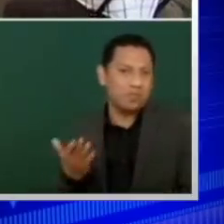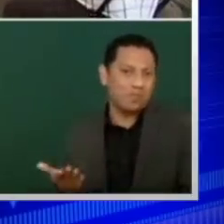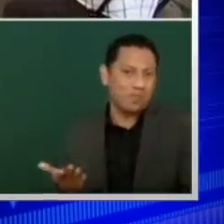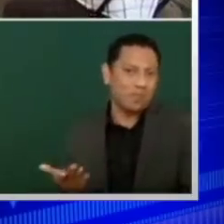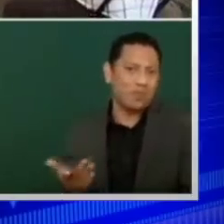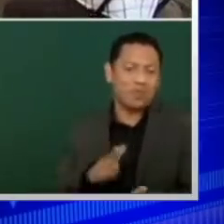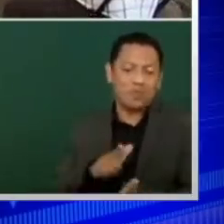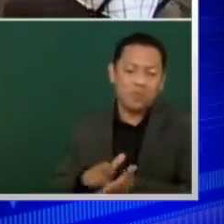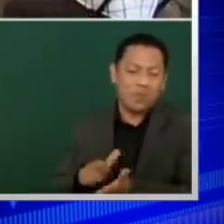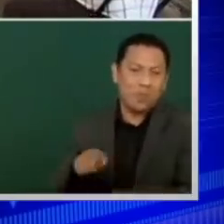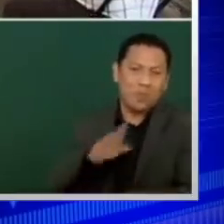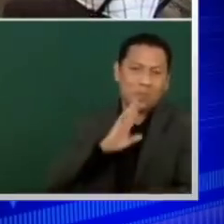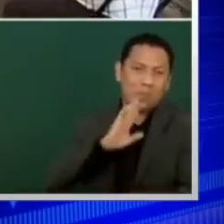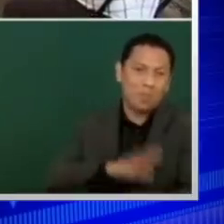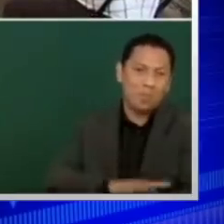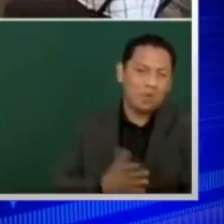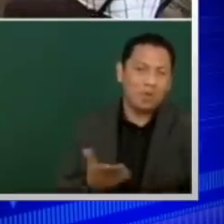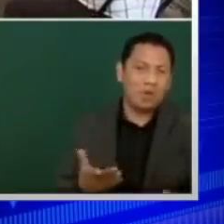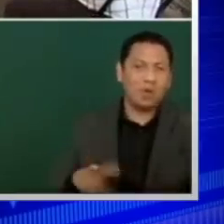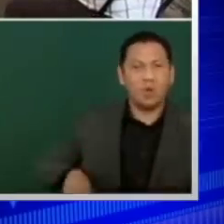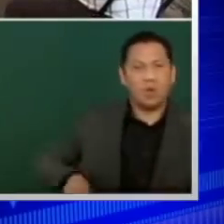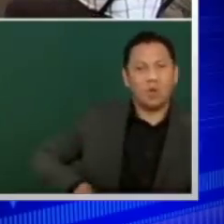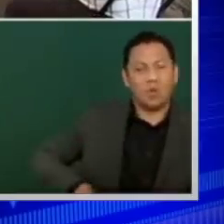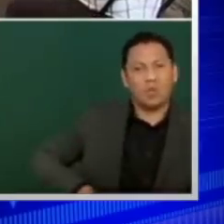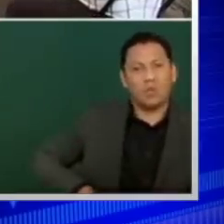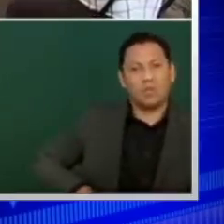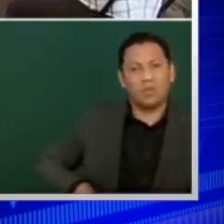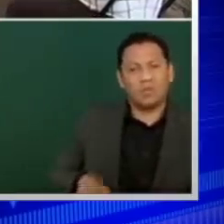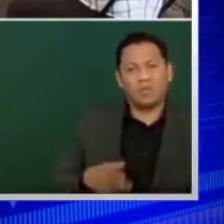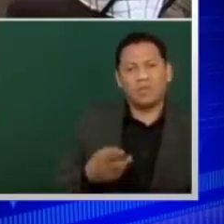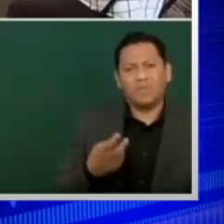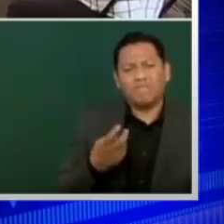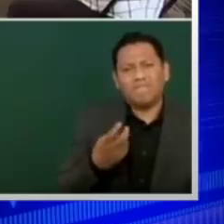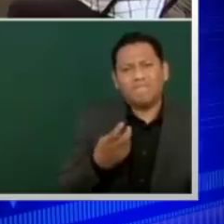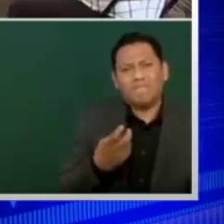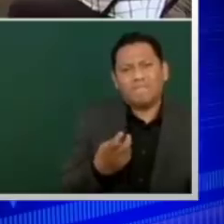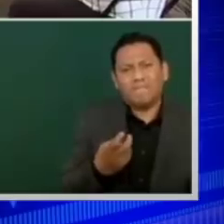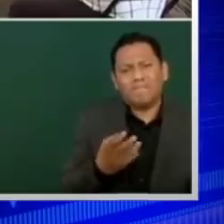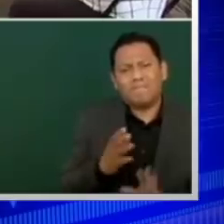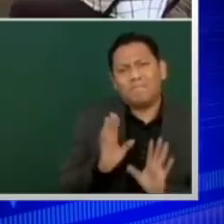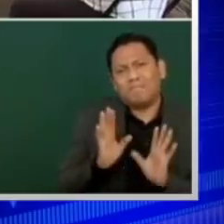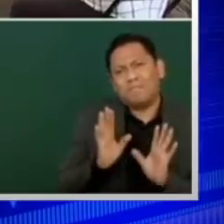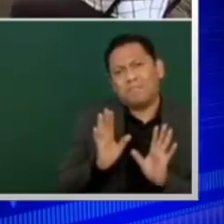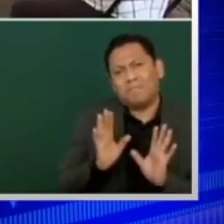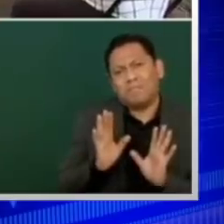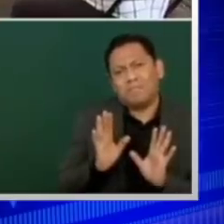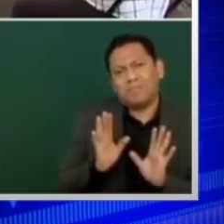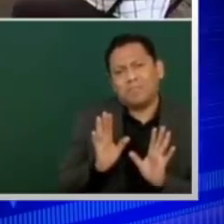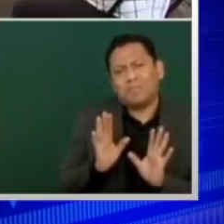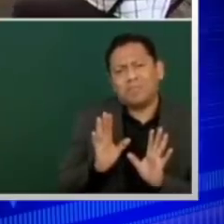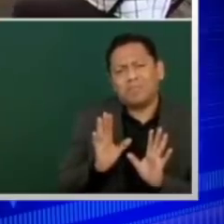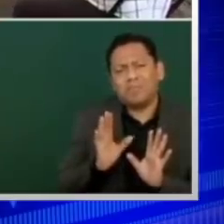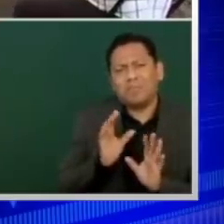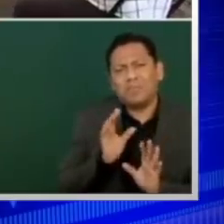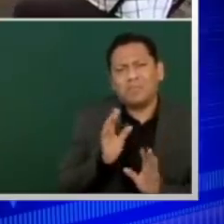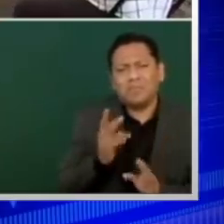gobernantes eso no tiene nada que ver con sus pueblos